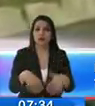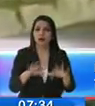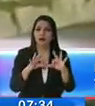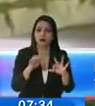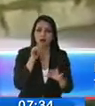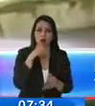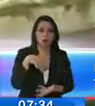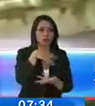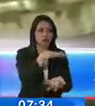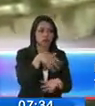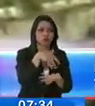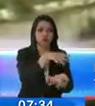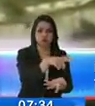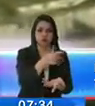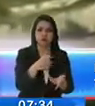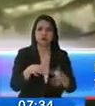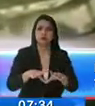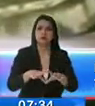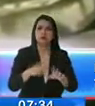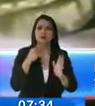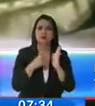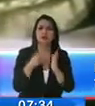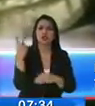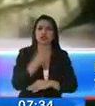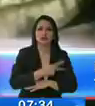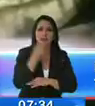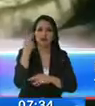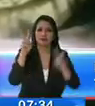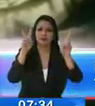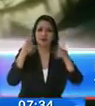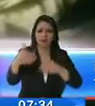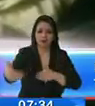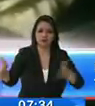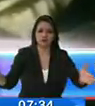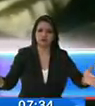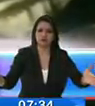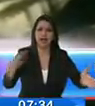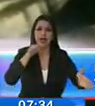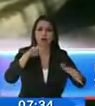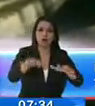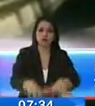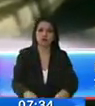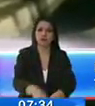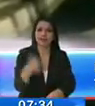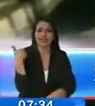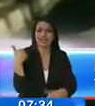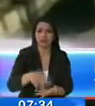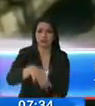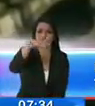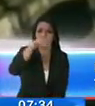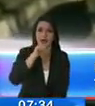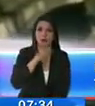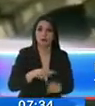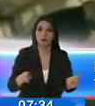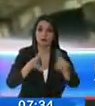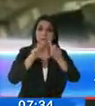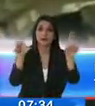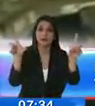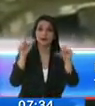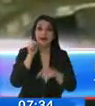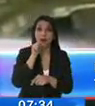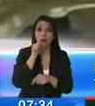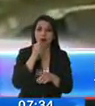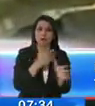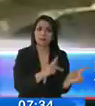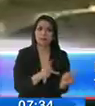porque hay unos colchones de dos días más o menos por el tema de las cisternas sin embargo además se maneja un plan niño portocolom muy bien en el